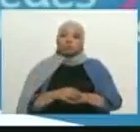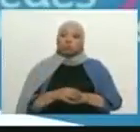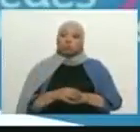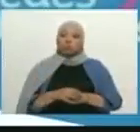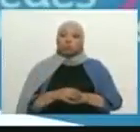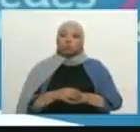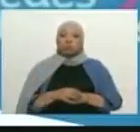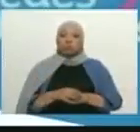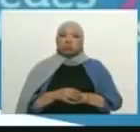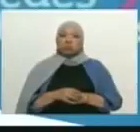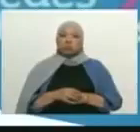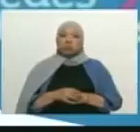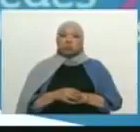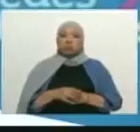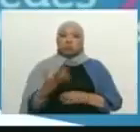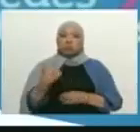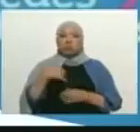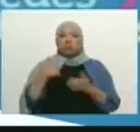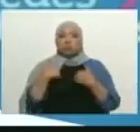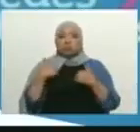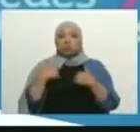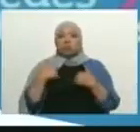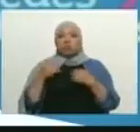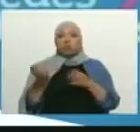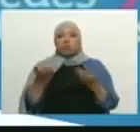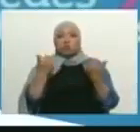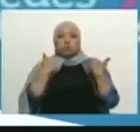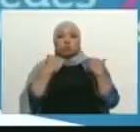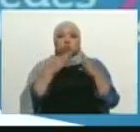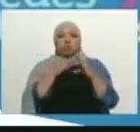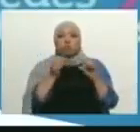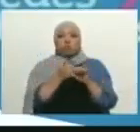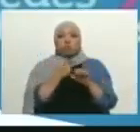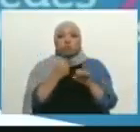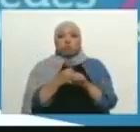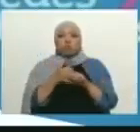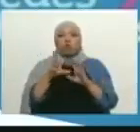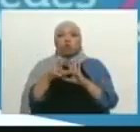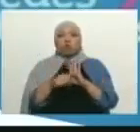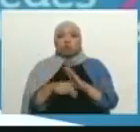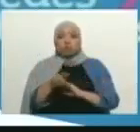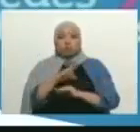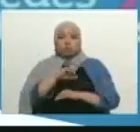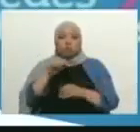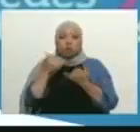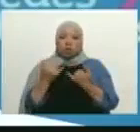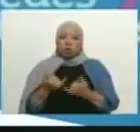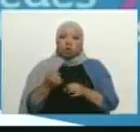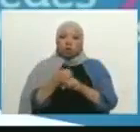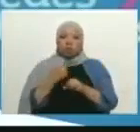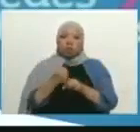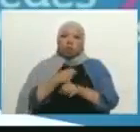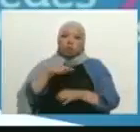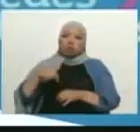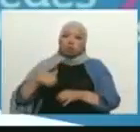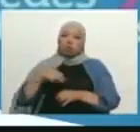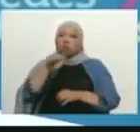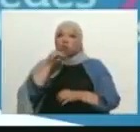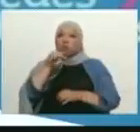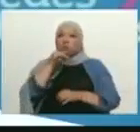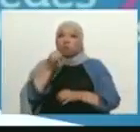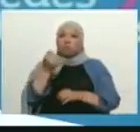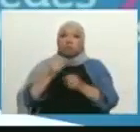Esa ultraderecha, bandida, son los responsables de que nos estén robando CITGO en este momento. Así que apoyo